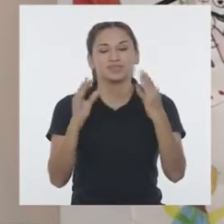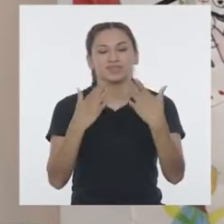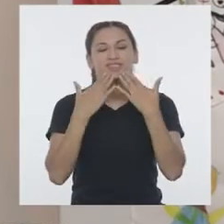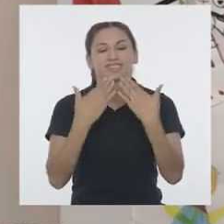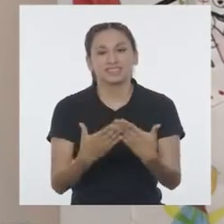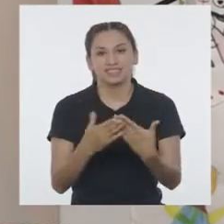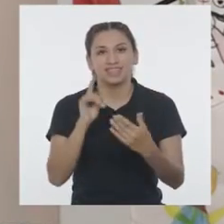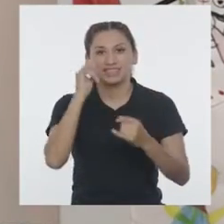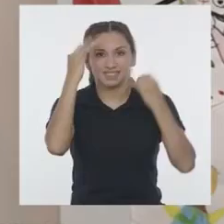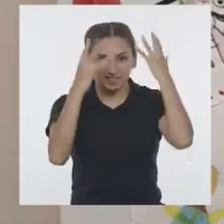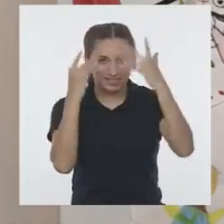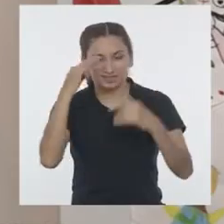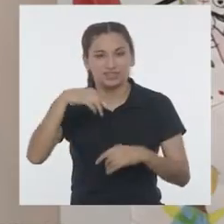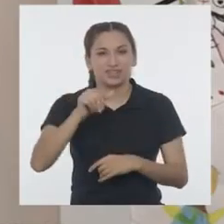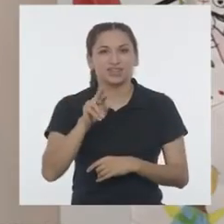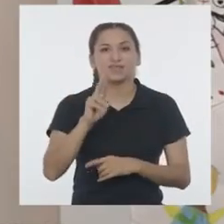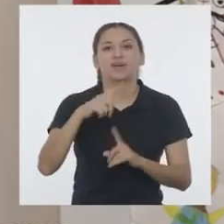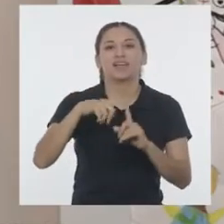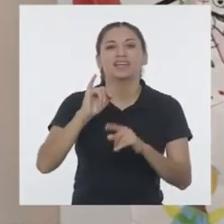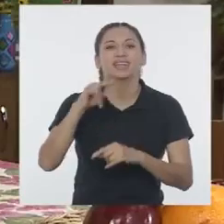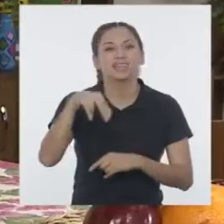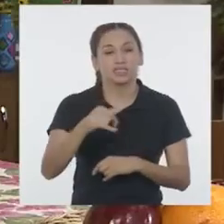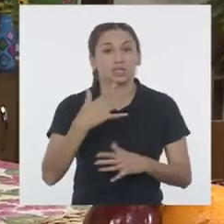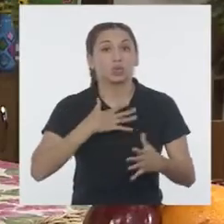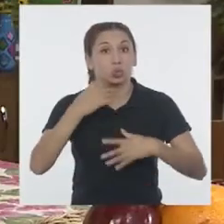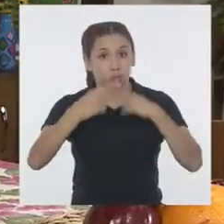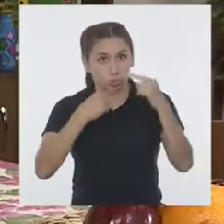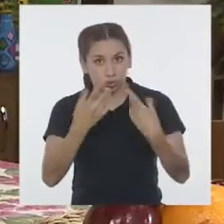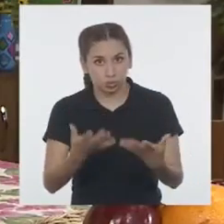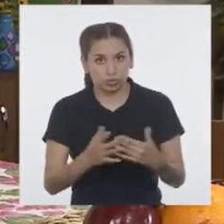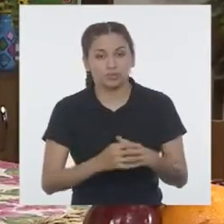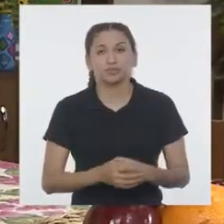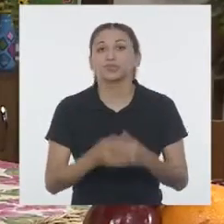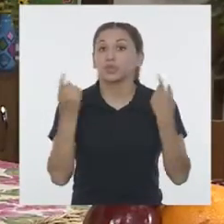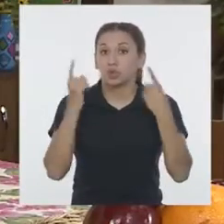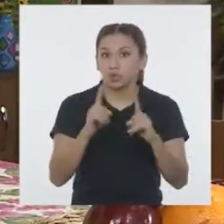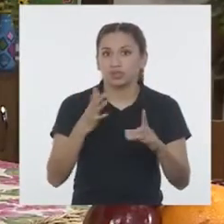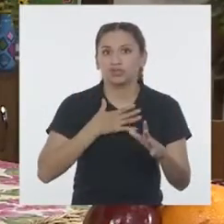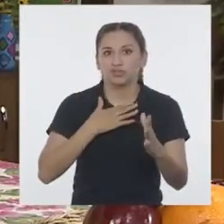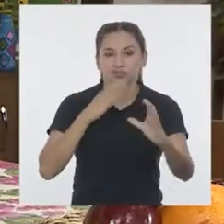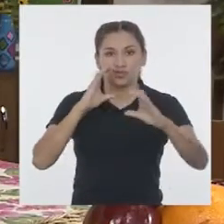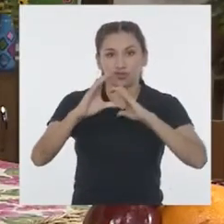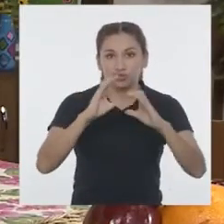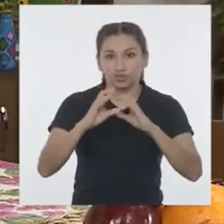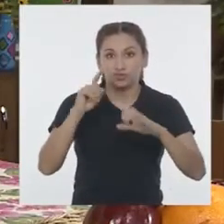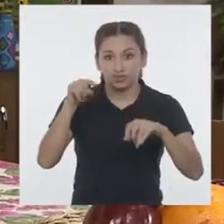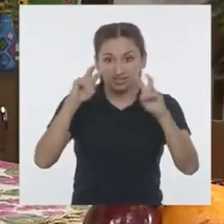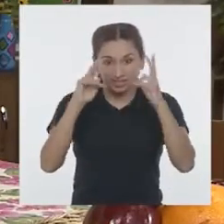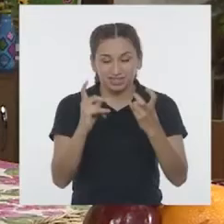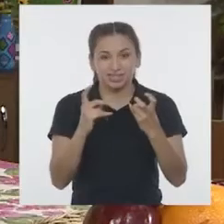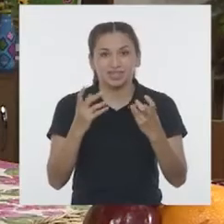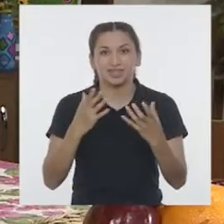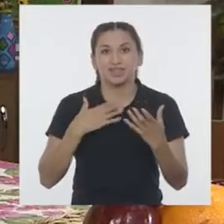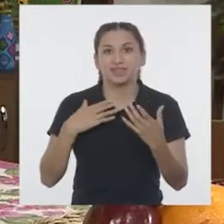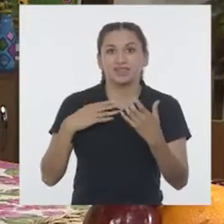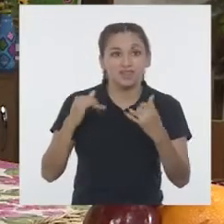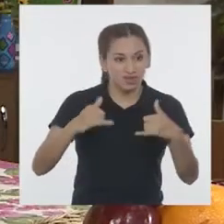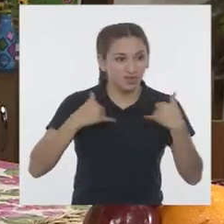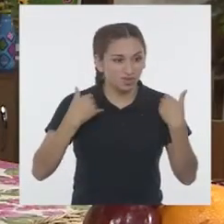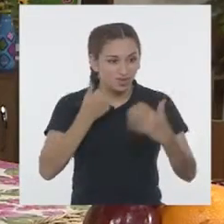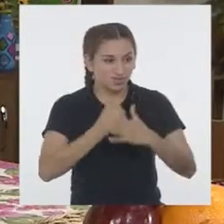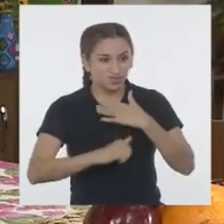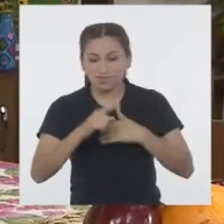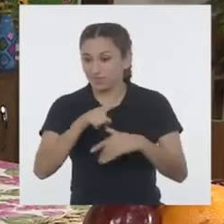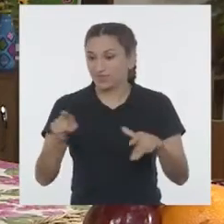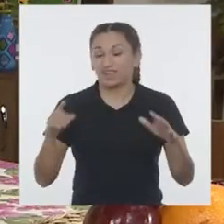Muchas gracias por la reflexión, Martín. Les cuento, cuando hablé de este tema con los chicos en casa, ellos